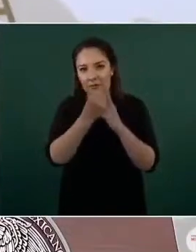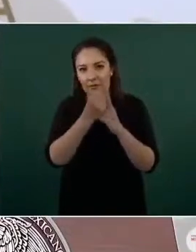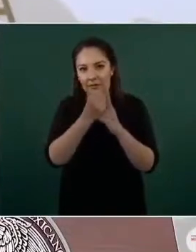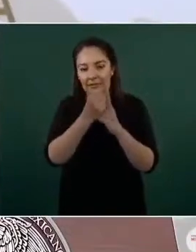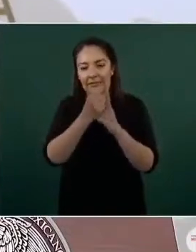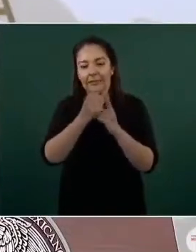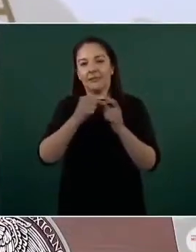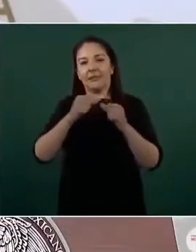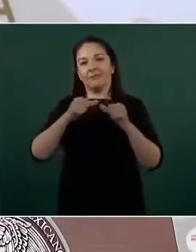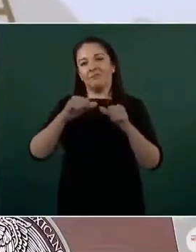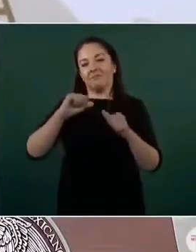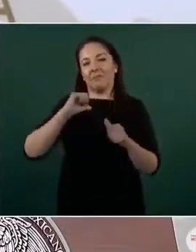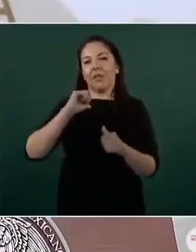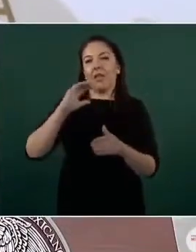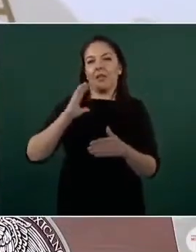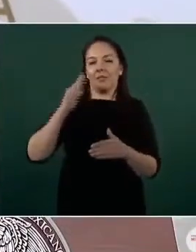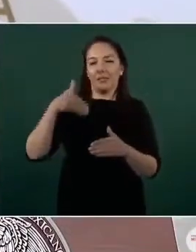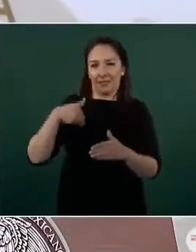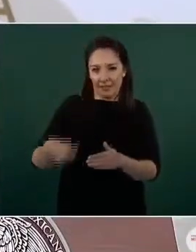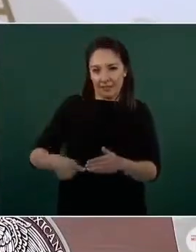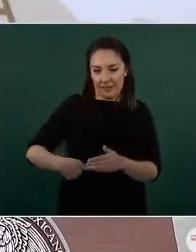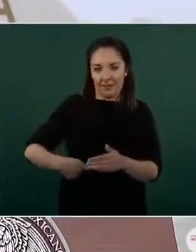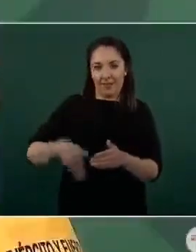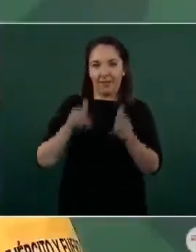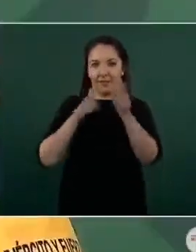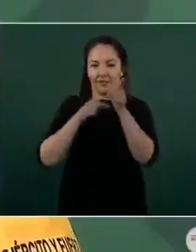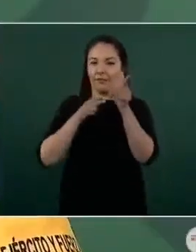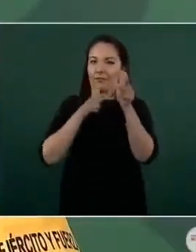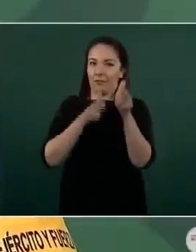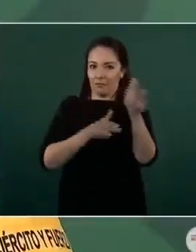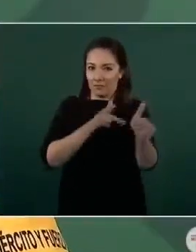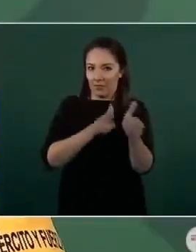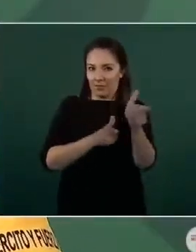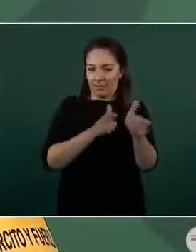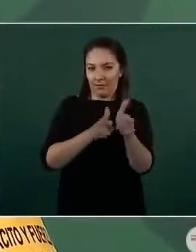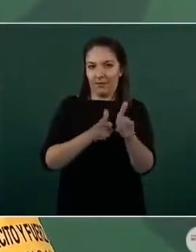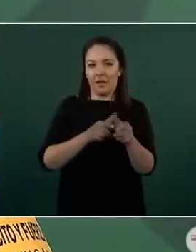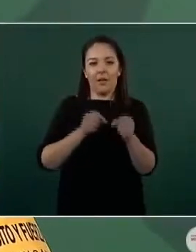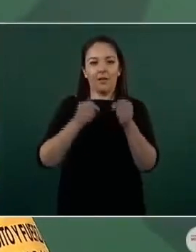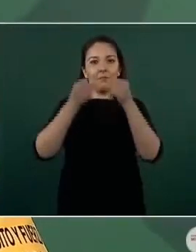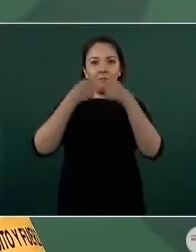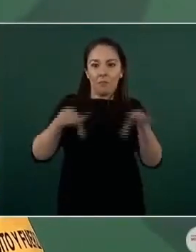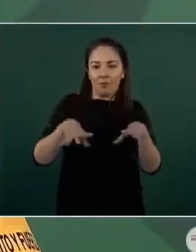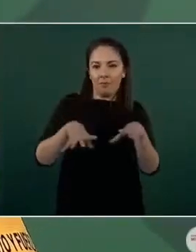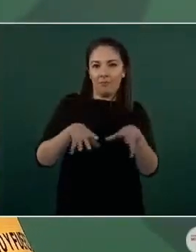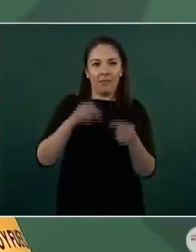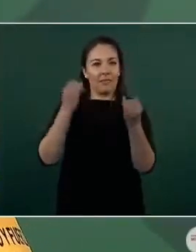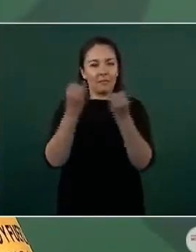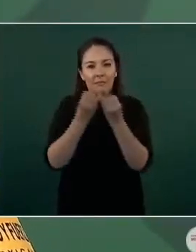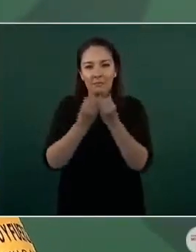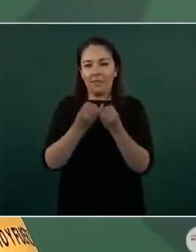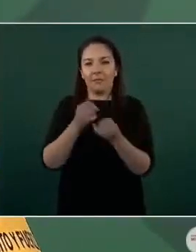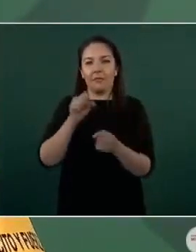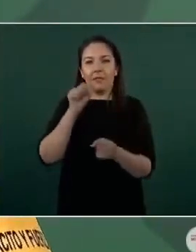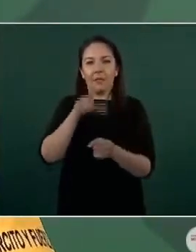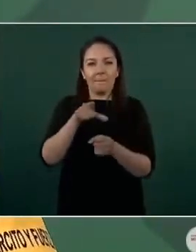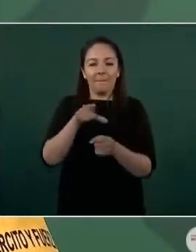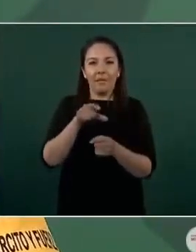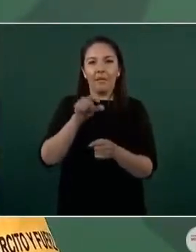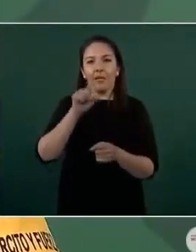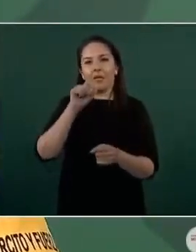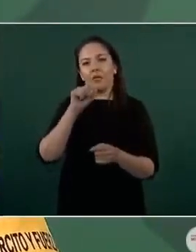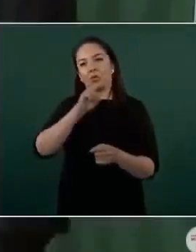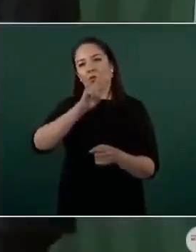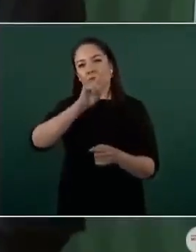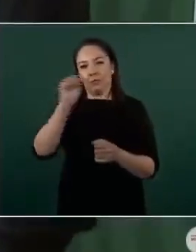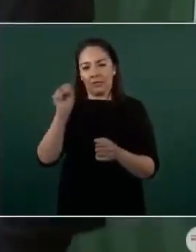ferroviarios, 7 vehiculares, 18 amenazas de bomba. Se ha participado en 282 heladas aquí